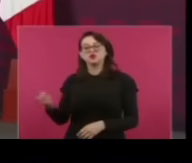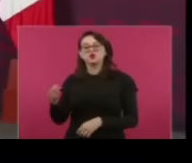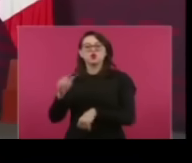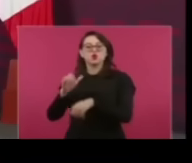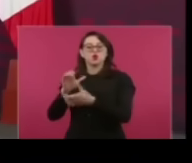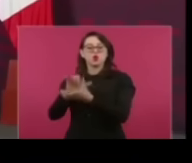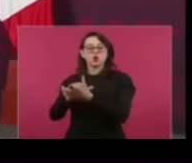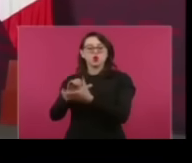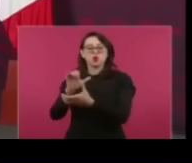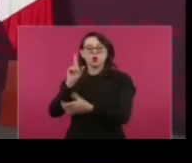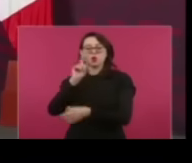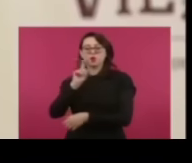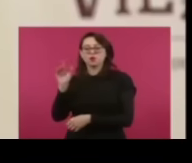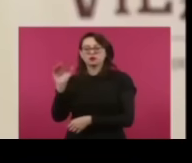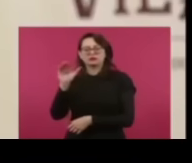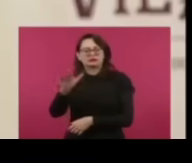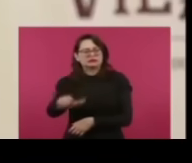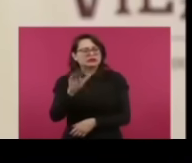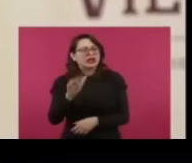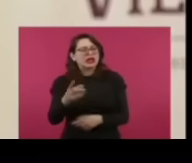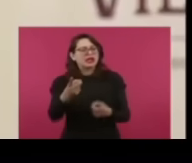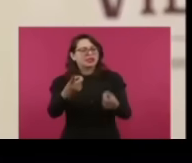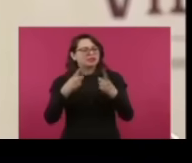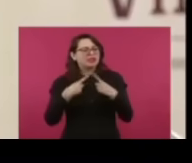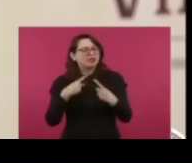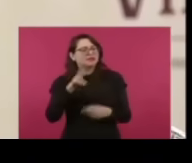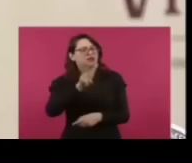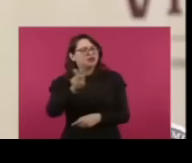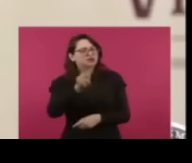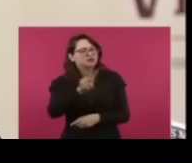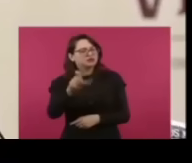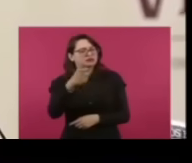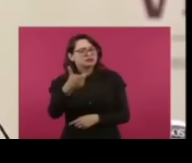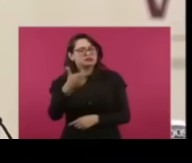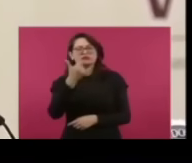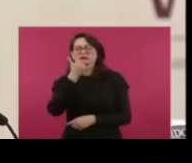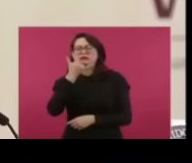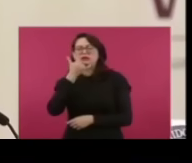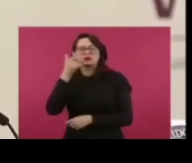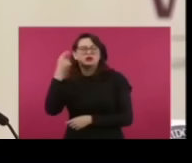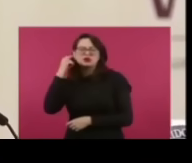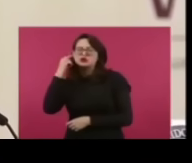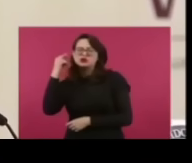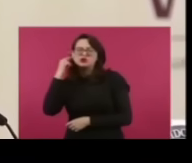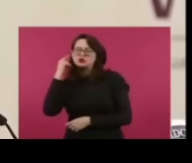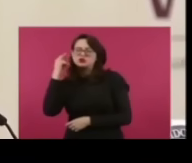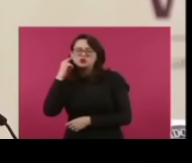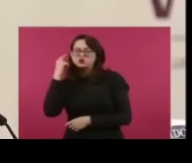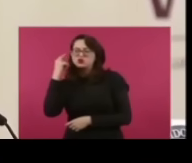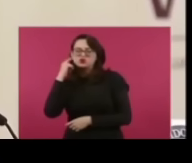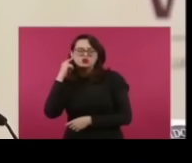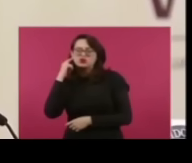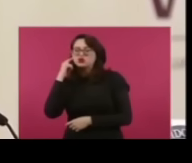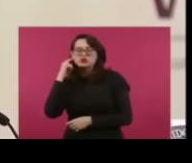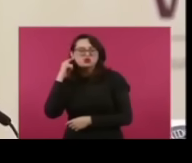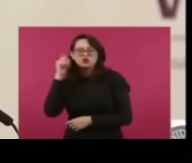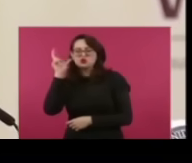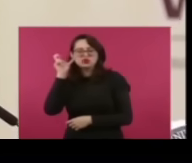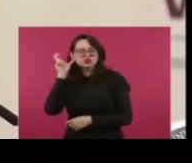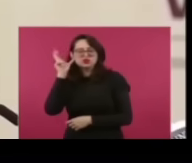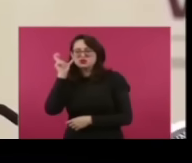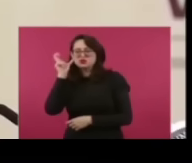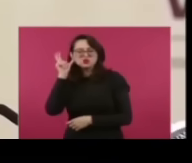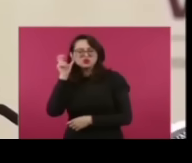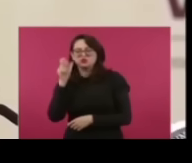Asesinos de Lleno la Información. Si es de tu agrado, apóyame con ese like, compártela para que pueda llegar a más gente y se entere de esta situación.